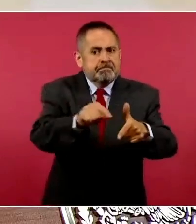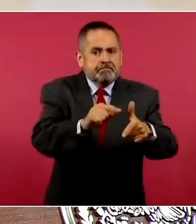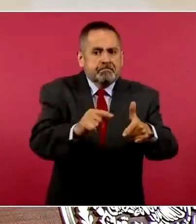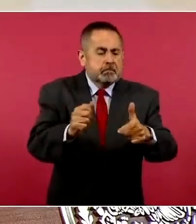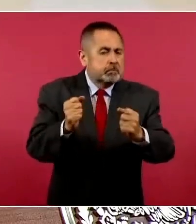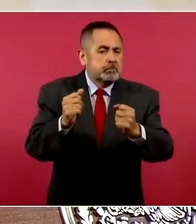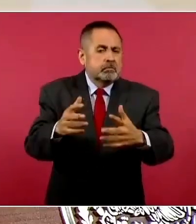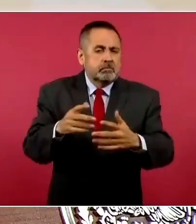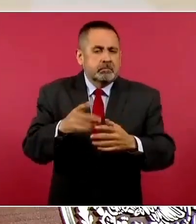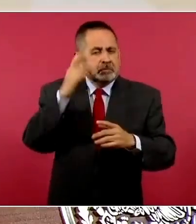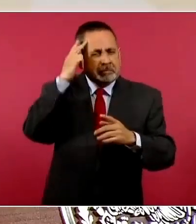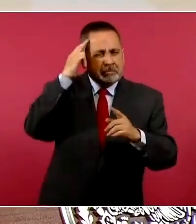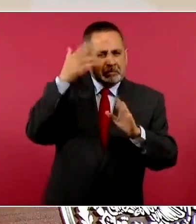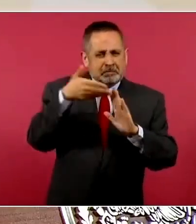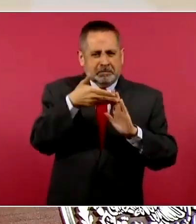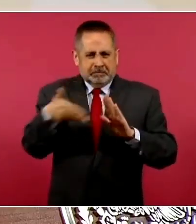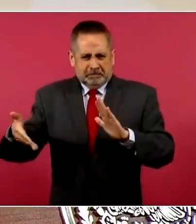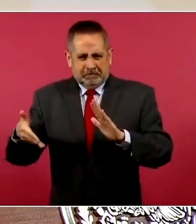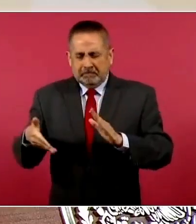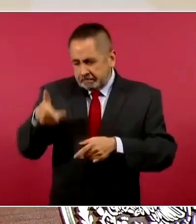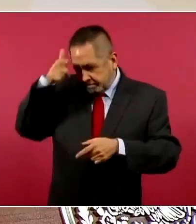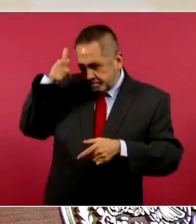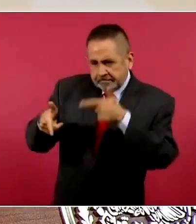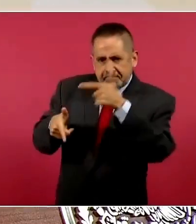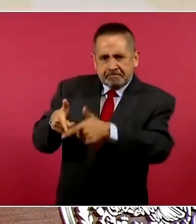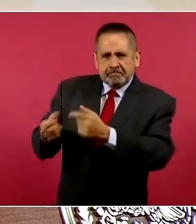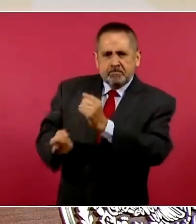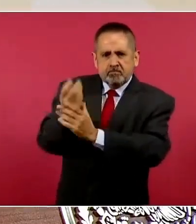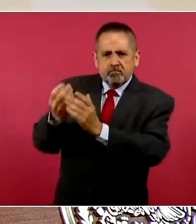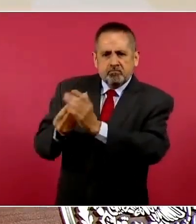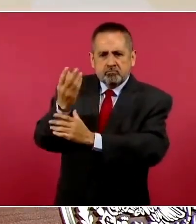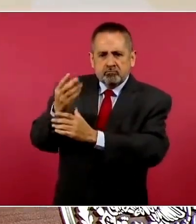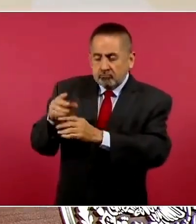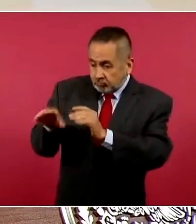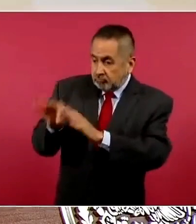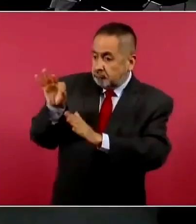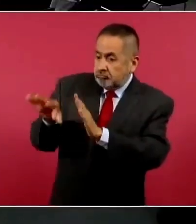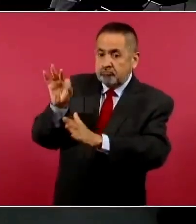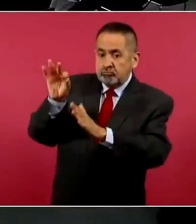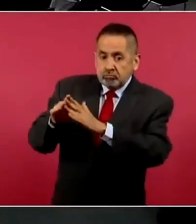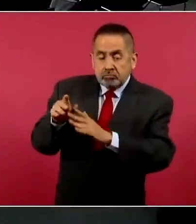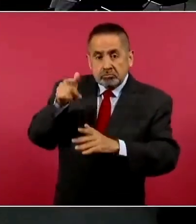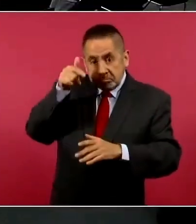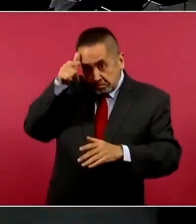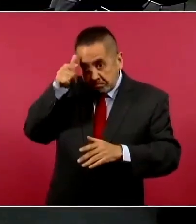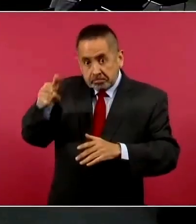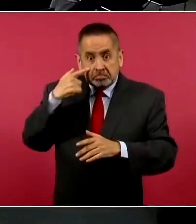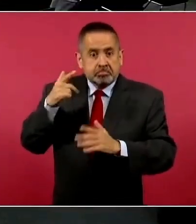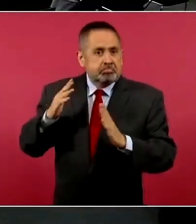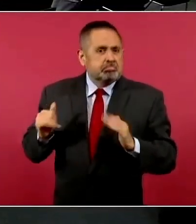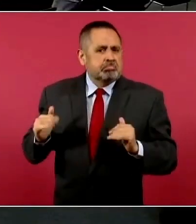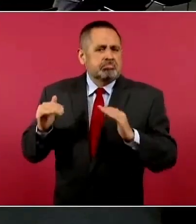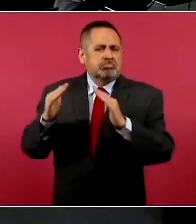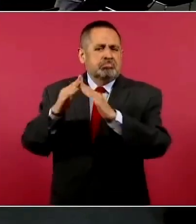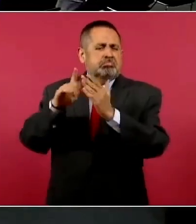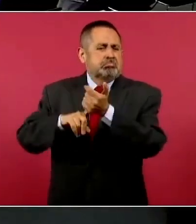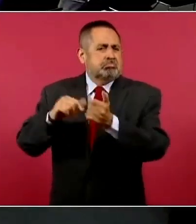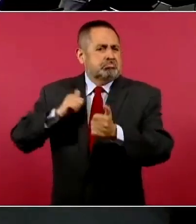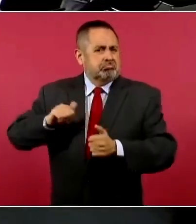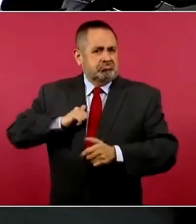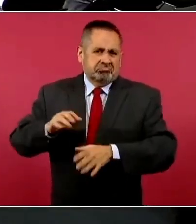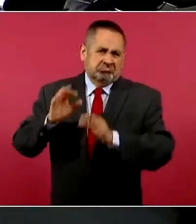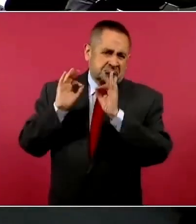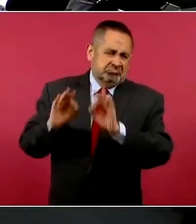básicamente del Porfiriato a la fecha, que empezaron a descubrirse las principales zonas